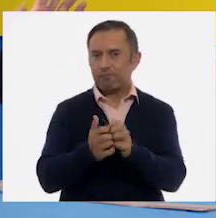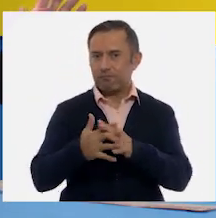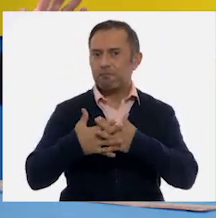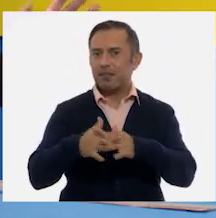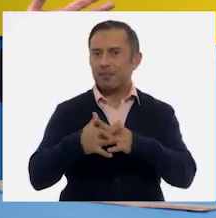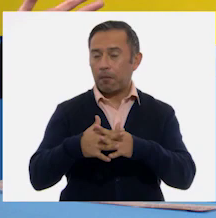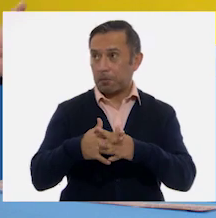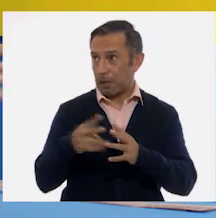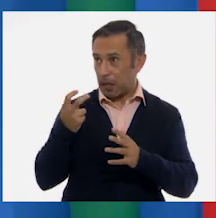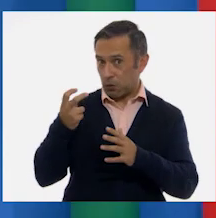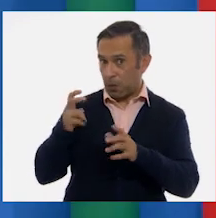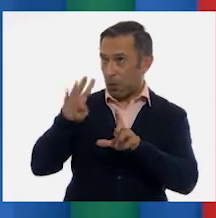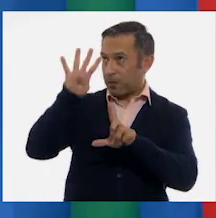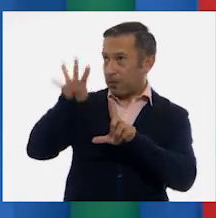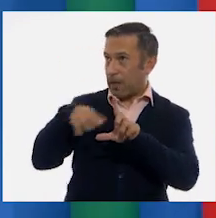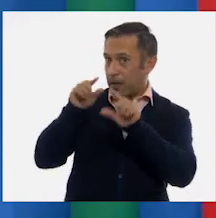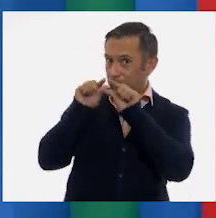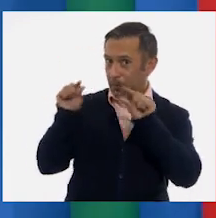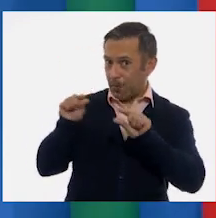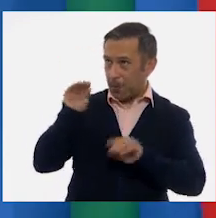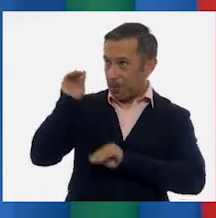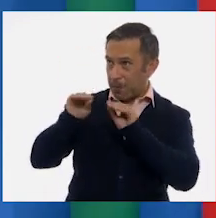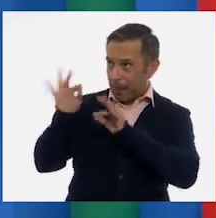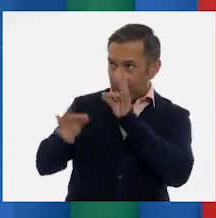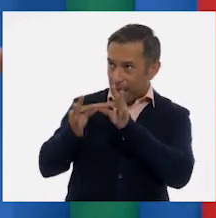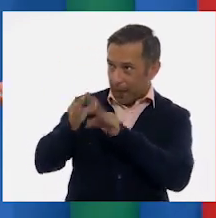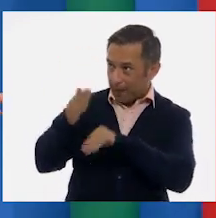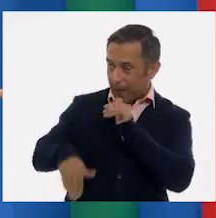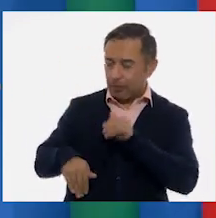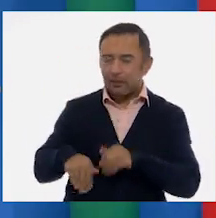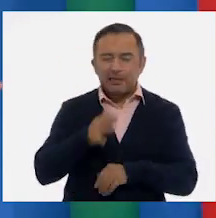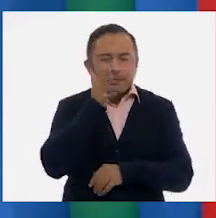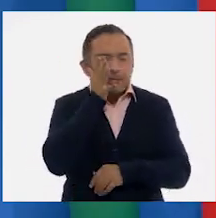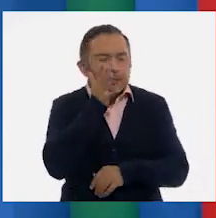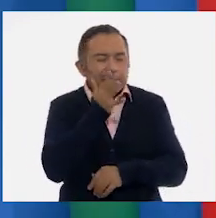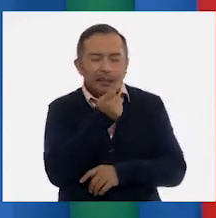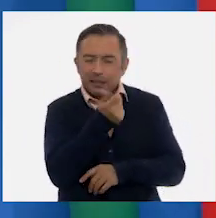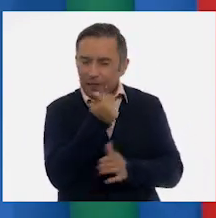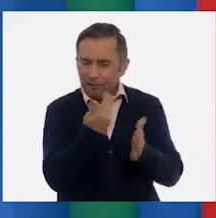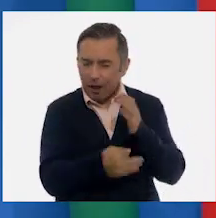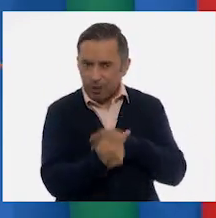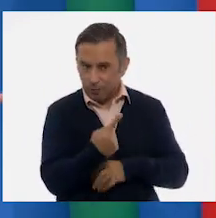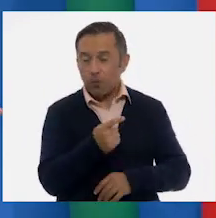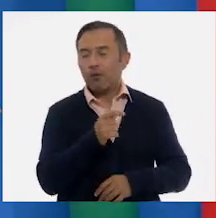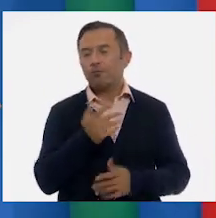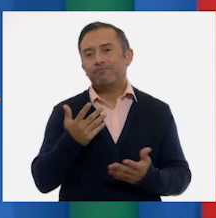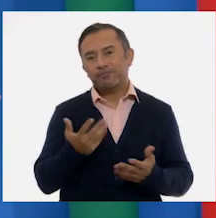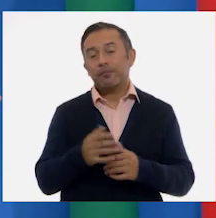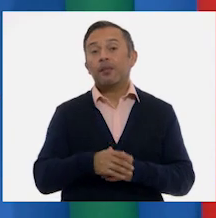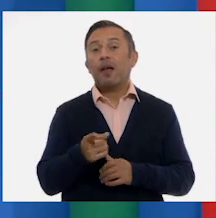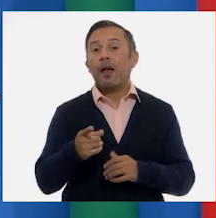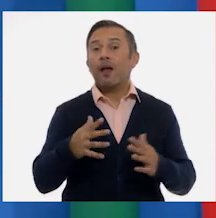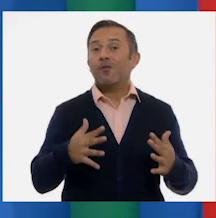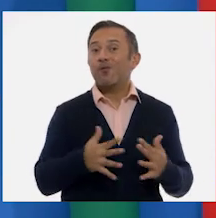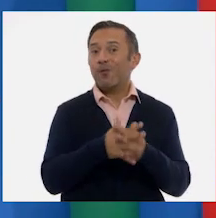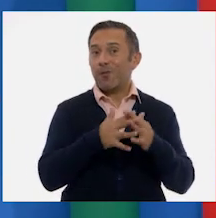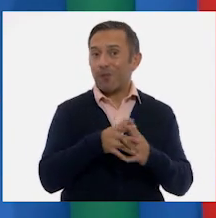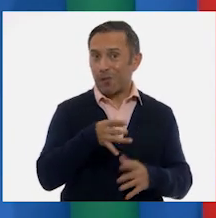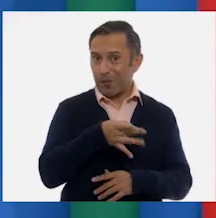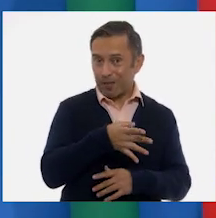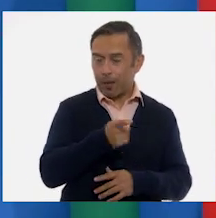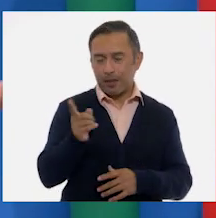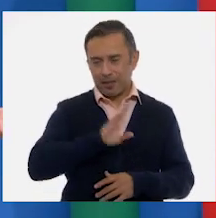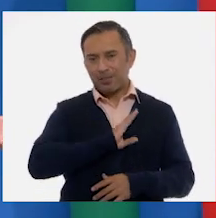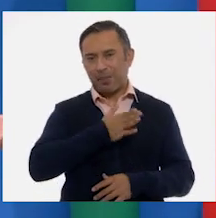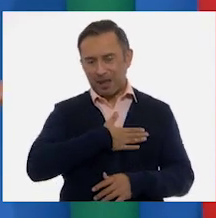terminamos la tabla, ¿verdad, maestra? Casi, pero no. Una última consecuencia de la conquista vino con el comienzo de la colonización